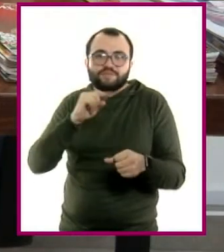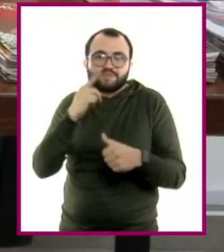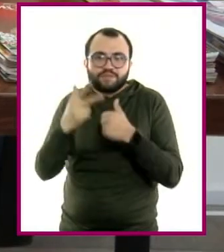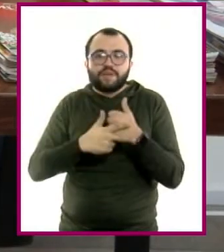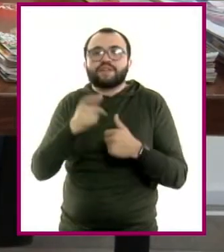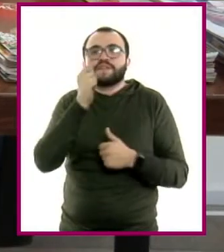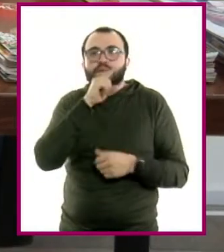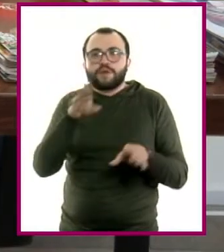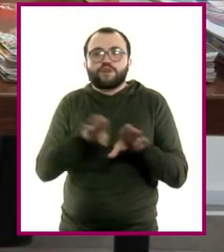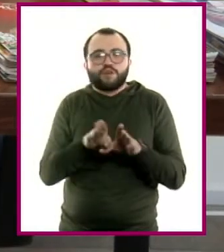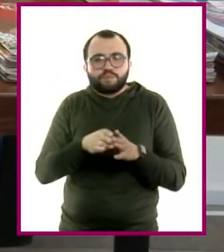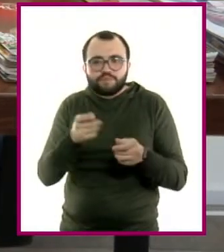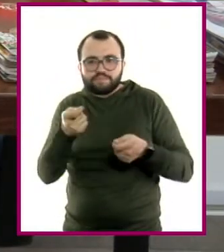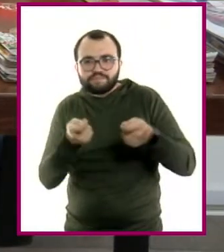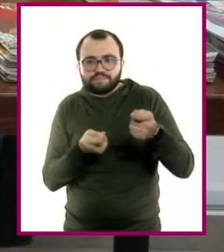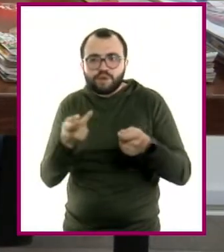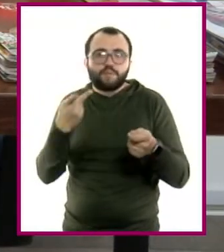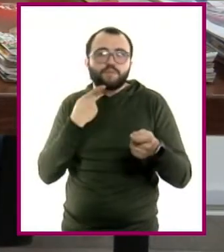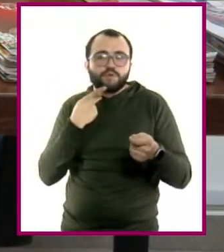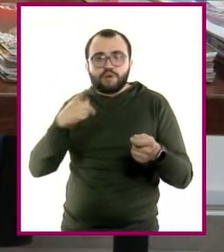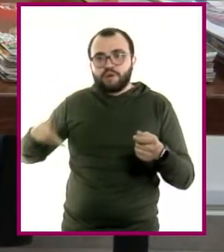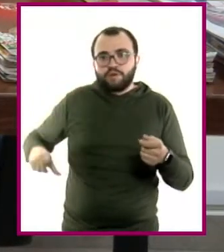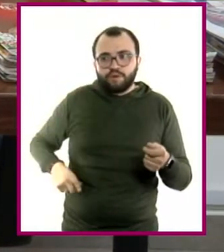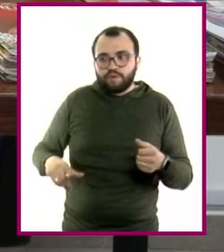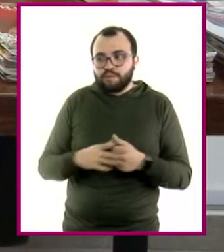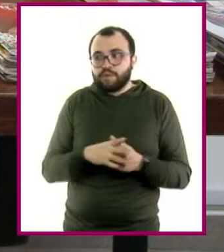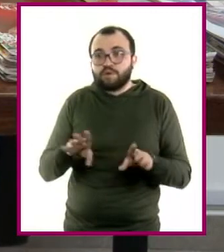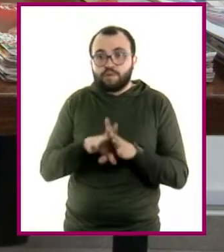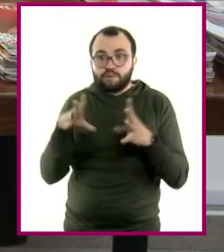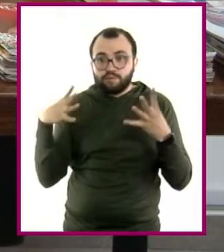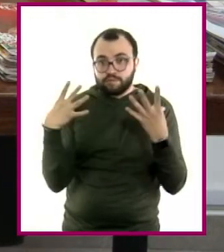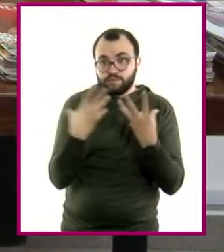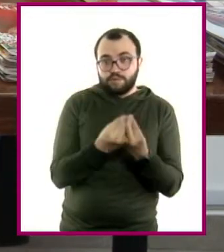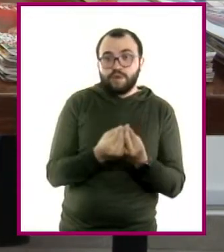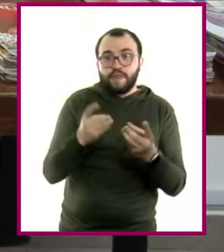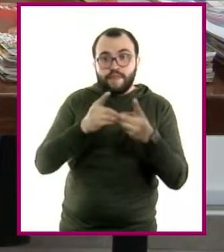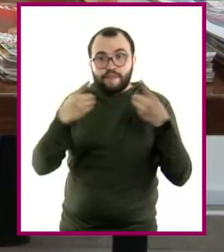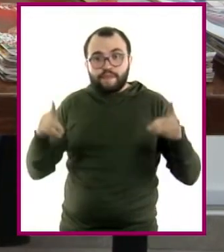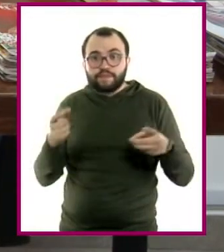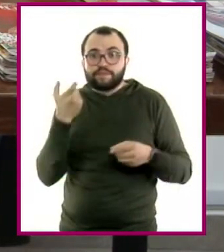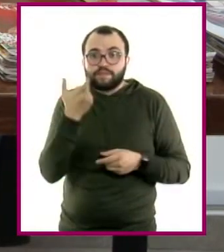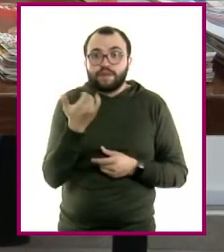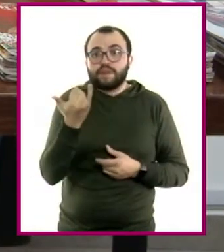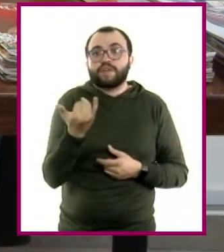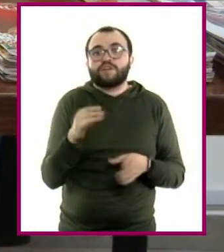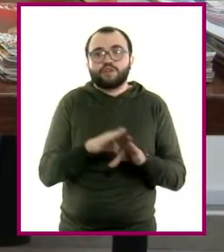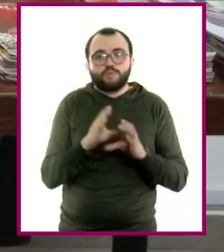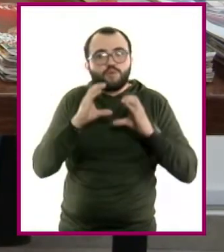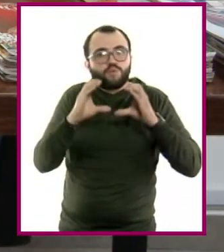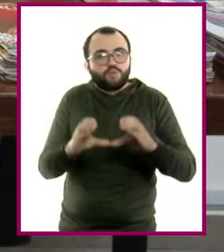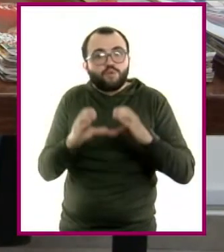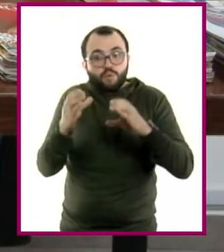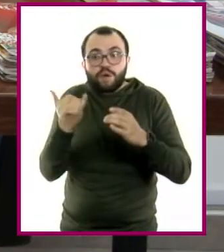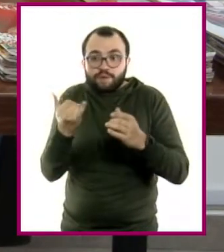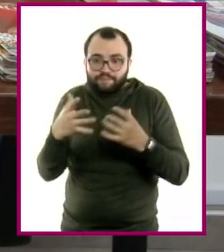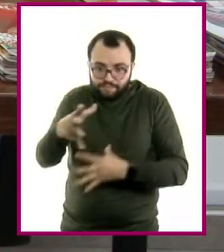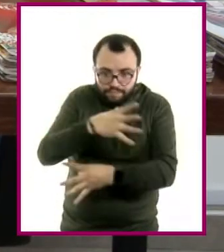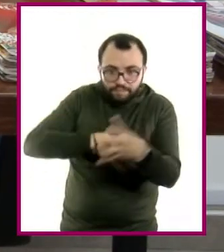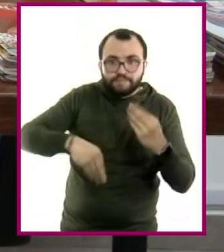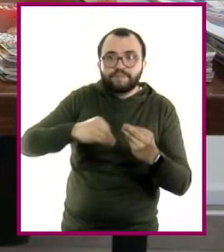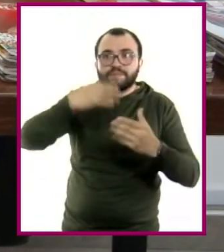formular estrategias y políticas de gobierno que conjunten el desarrollo económico y la conservación y recuperación del